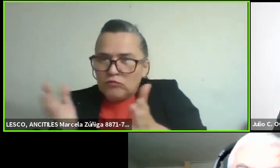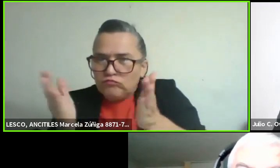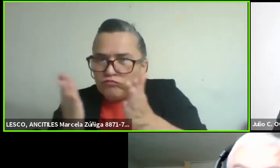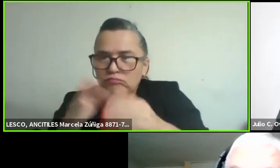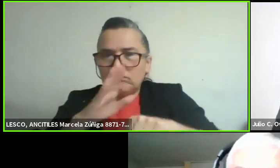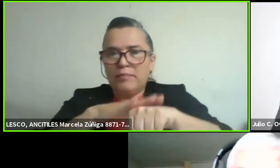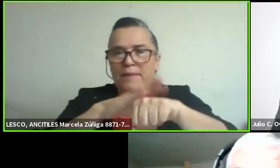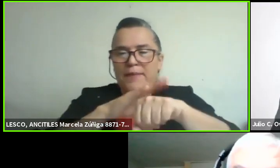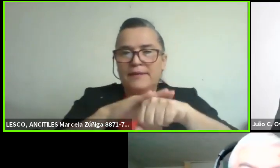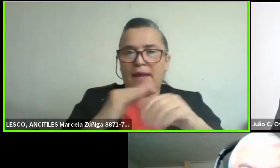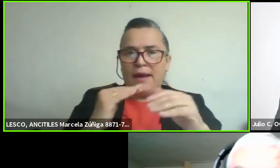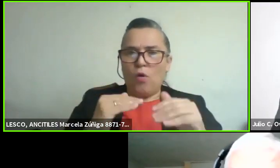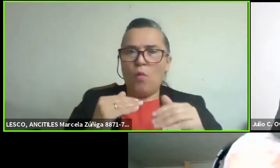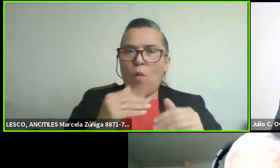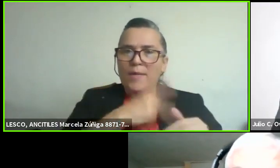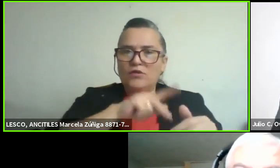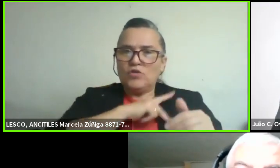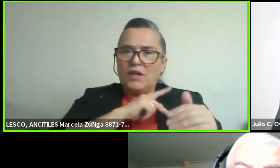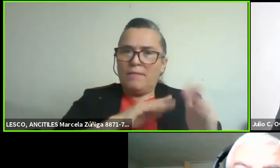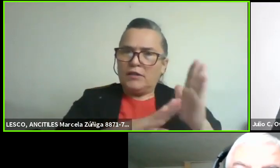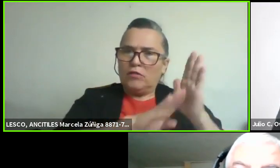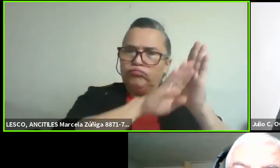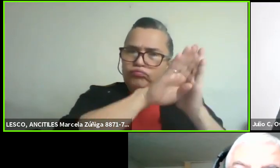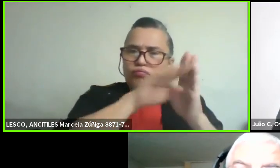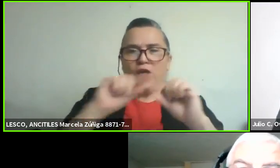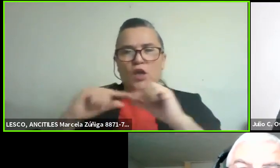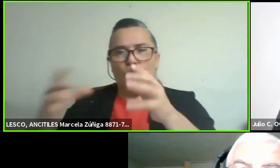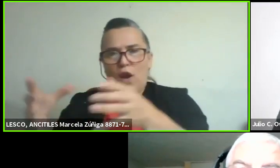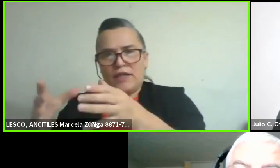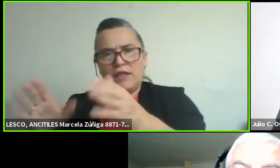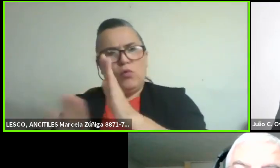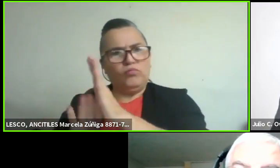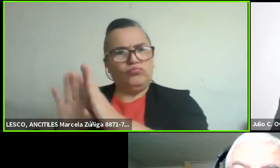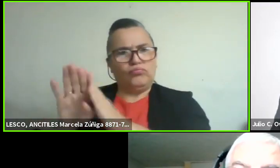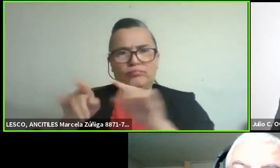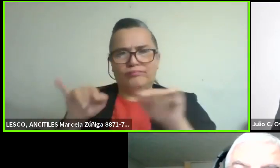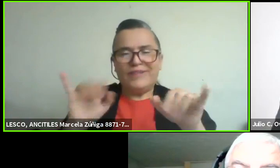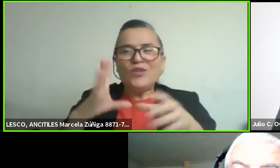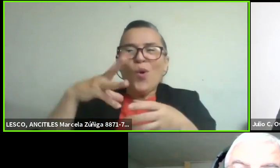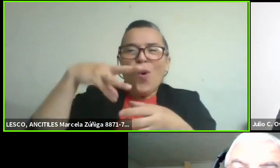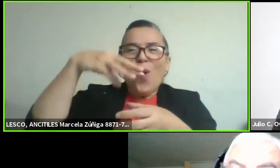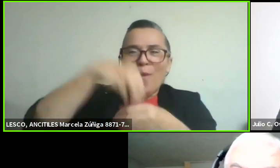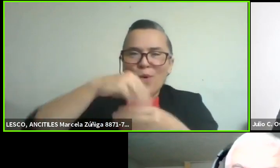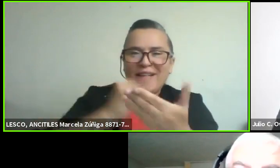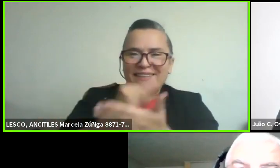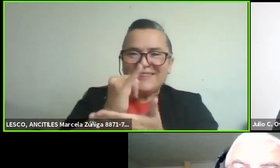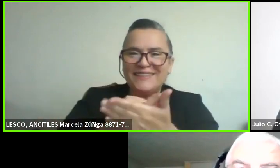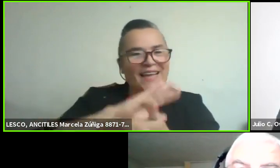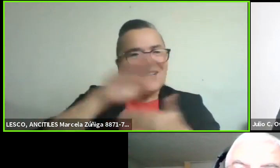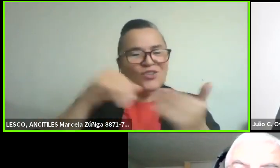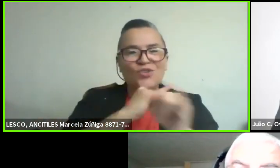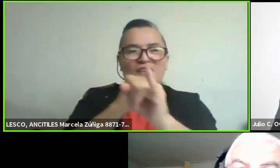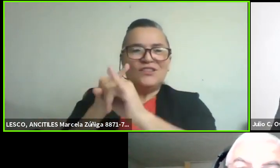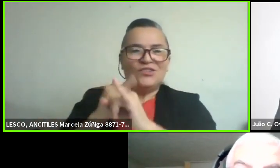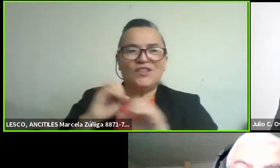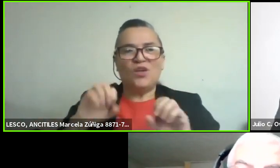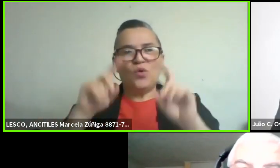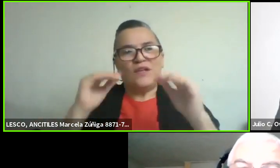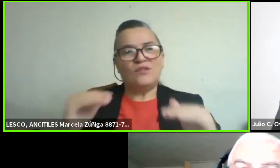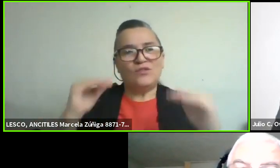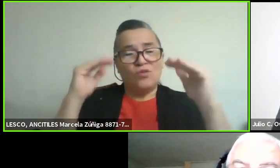crecimiento personal y colectivo debería ser un componente que se dé en todas las instituciones de educación superior